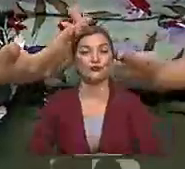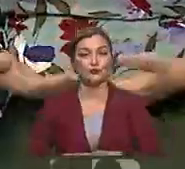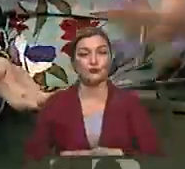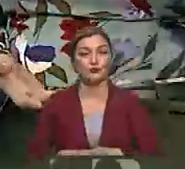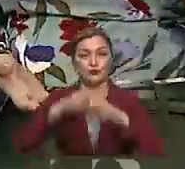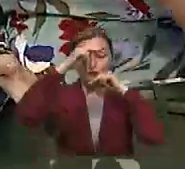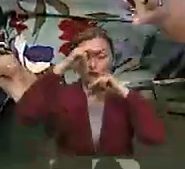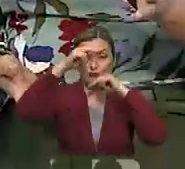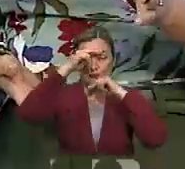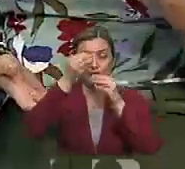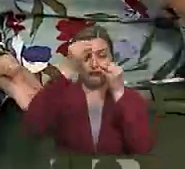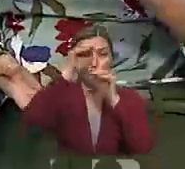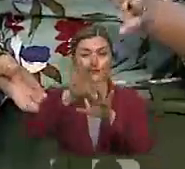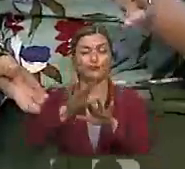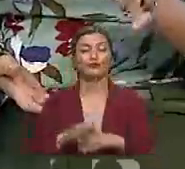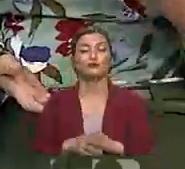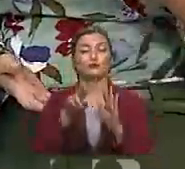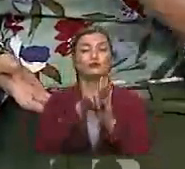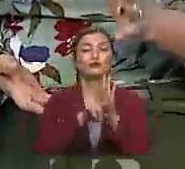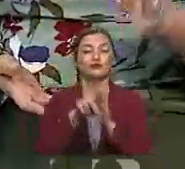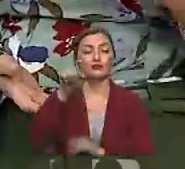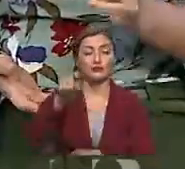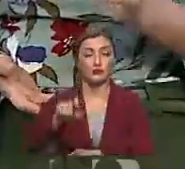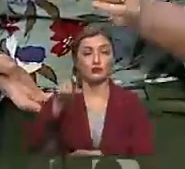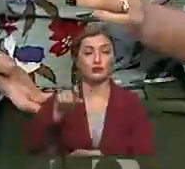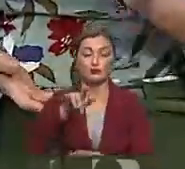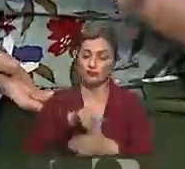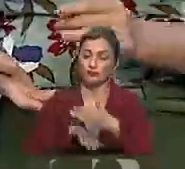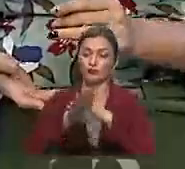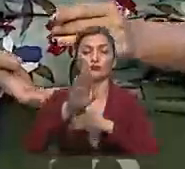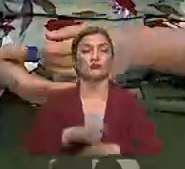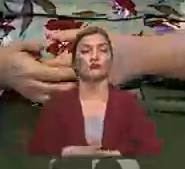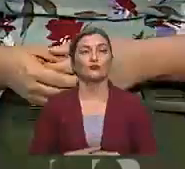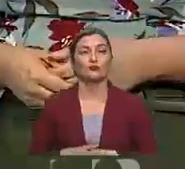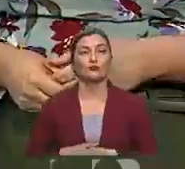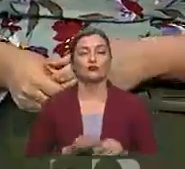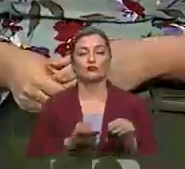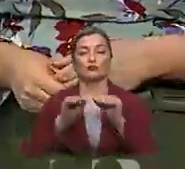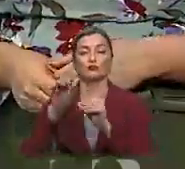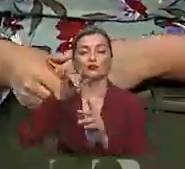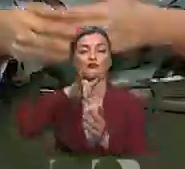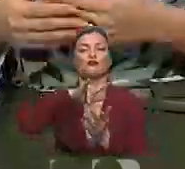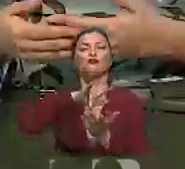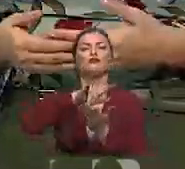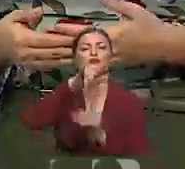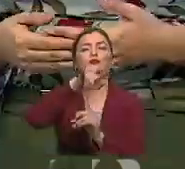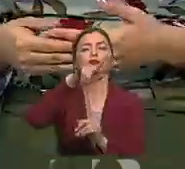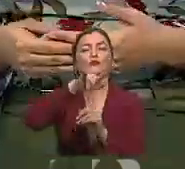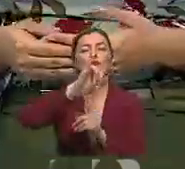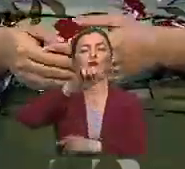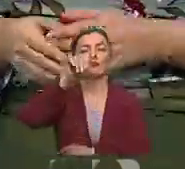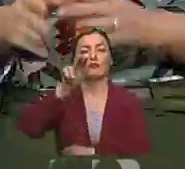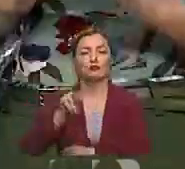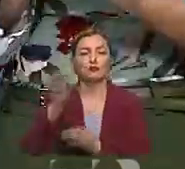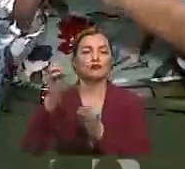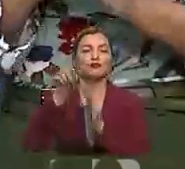este noticiero les queremos informar los requisitos que necesitan para ingresar. Para ello nos trasladamos hasta el aeropuerto con Juan Miguel